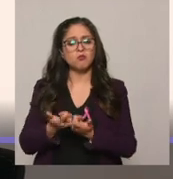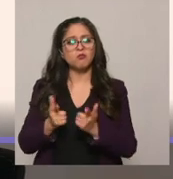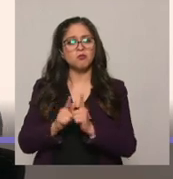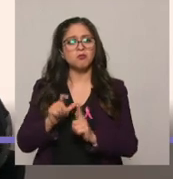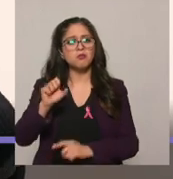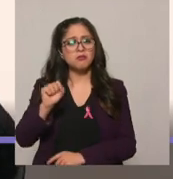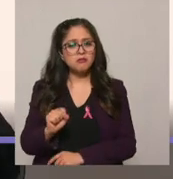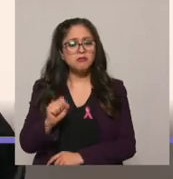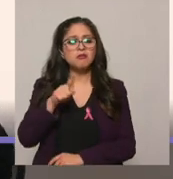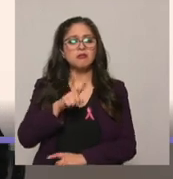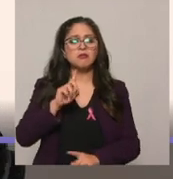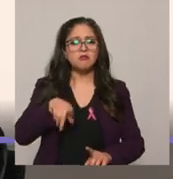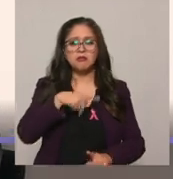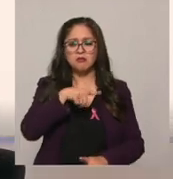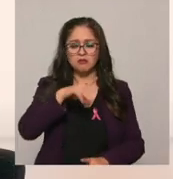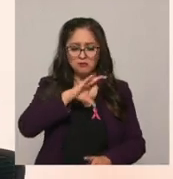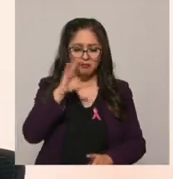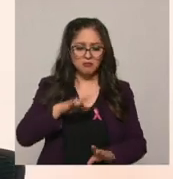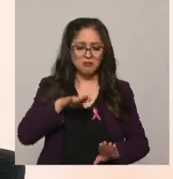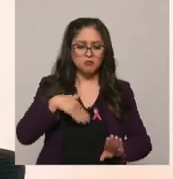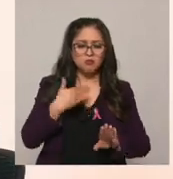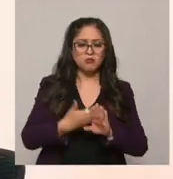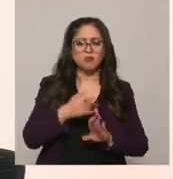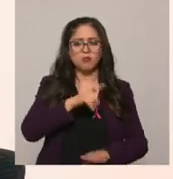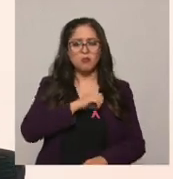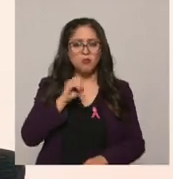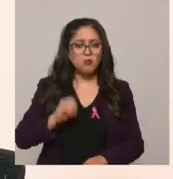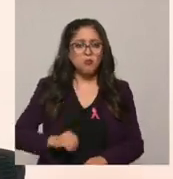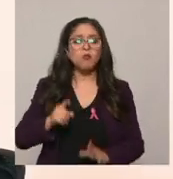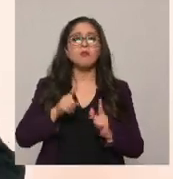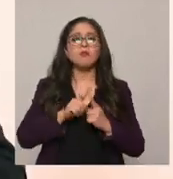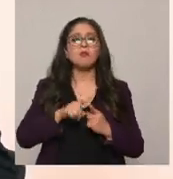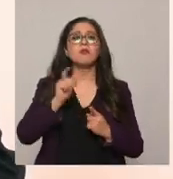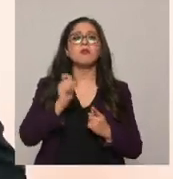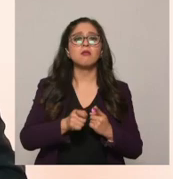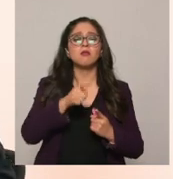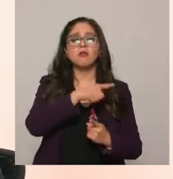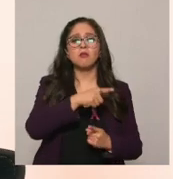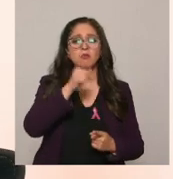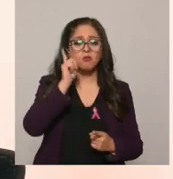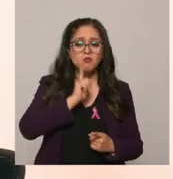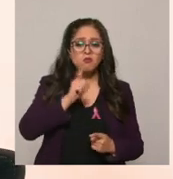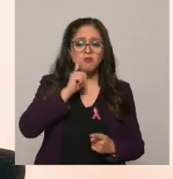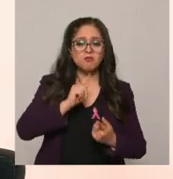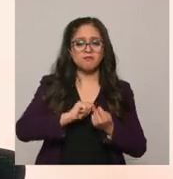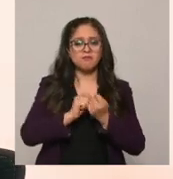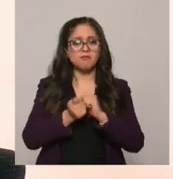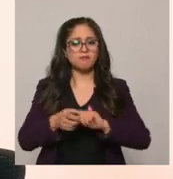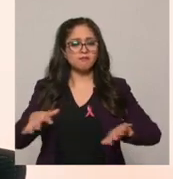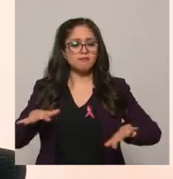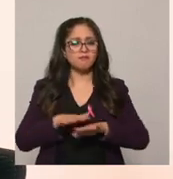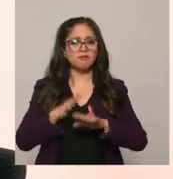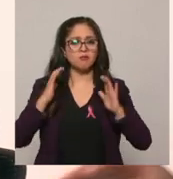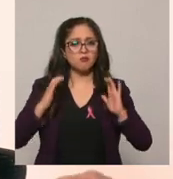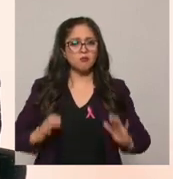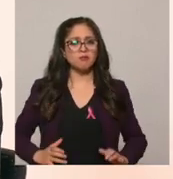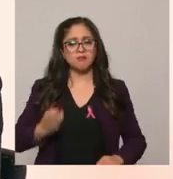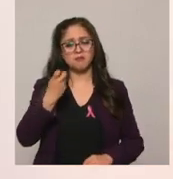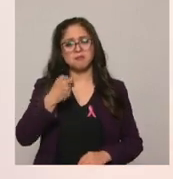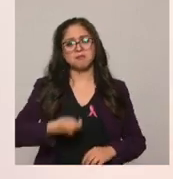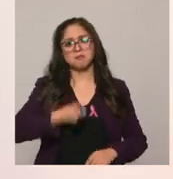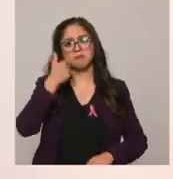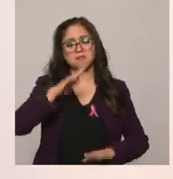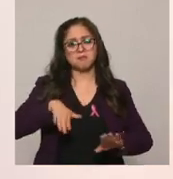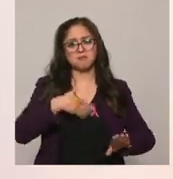de crímenes de odio destacamos que las personas trans y las mujeres trans son las principales víctimas de este tipo de violencia. Así